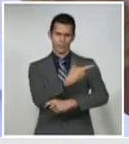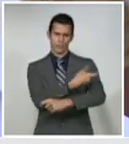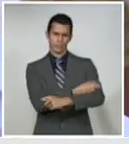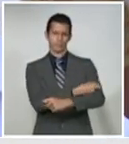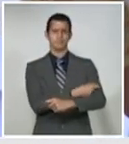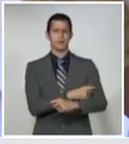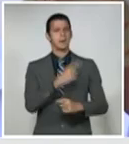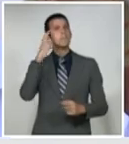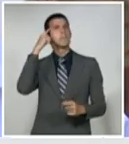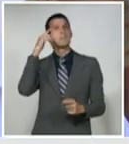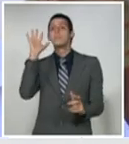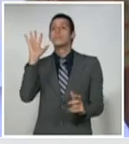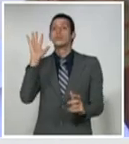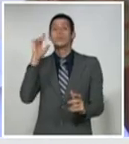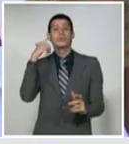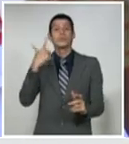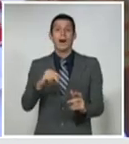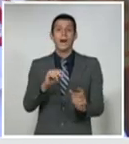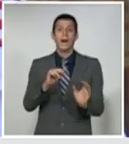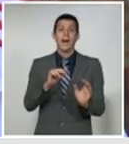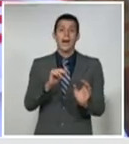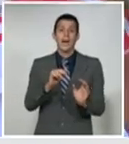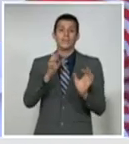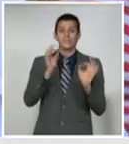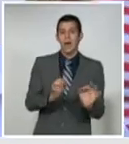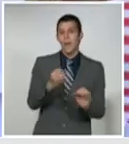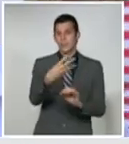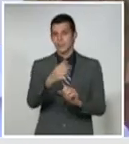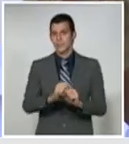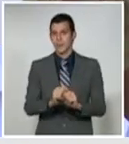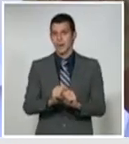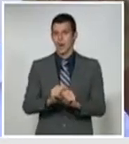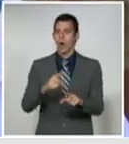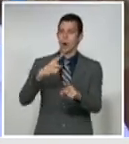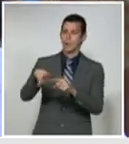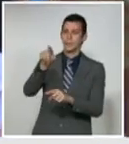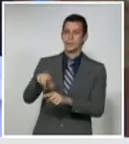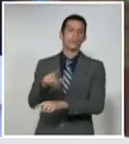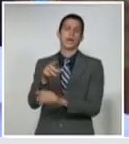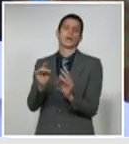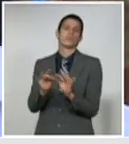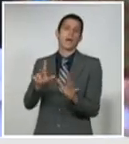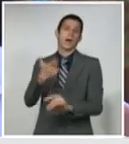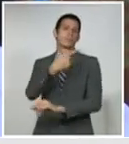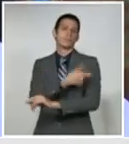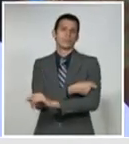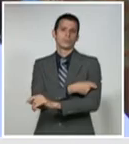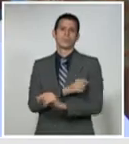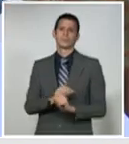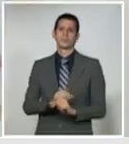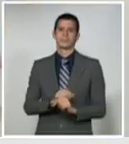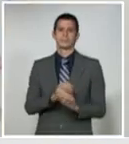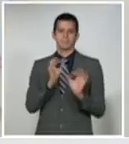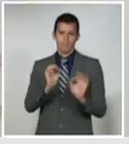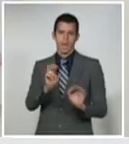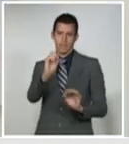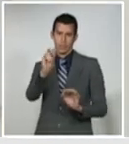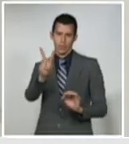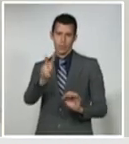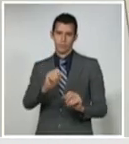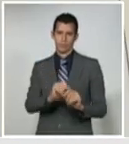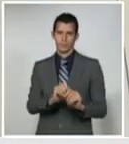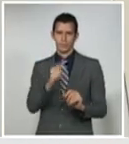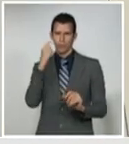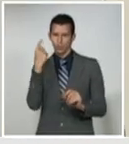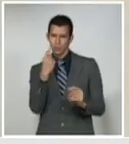nosotros aspiramos a comparar la eficacia de dos dosis o de tres dosis contra el que no está vacunado. Hoy completan